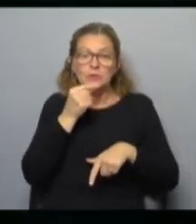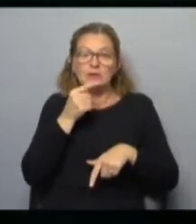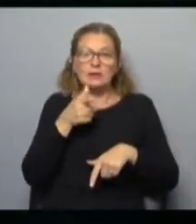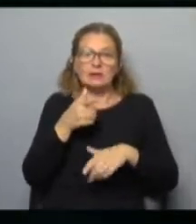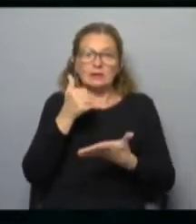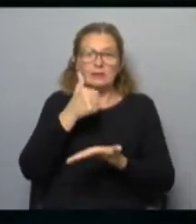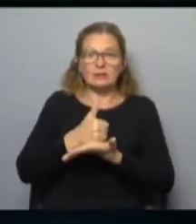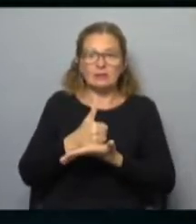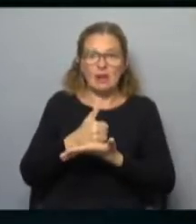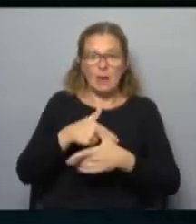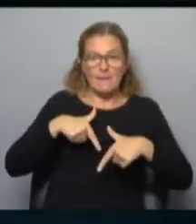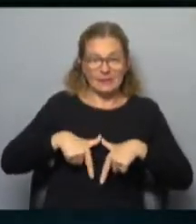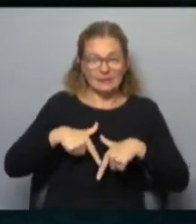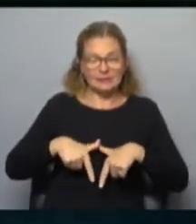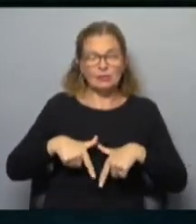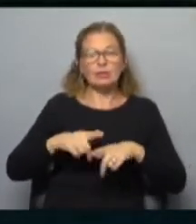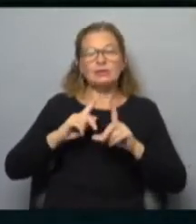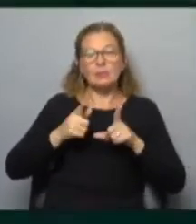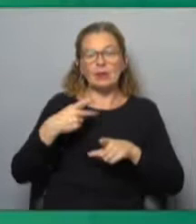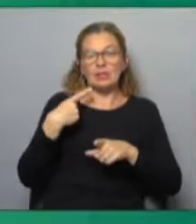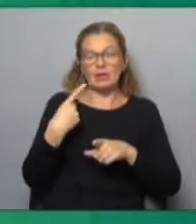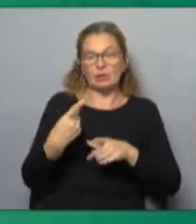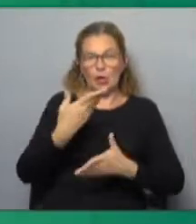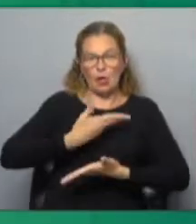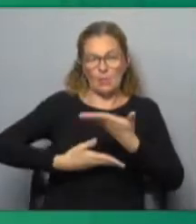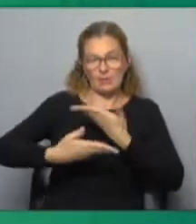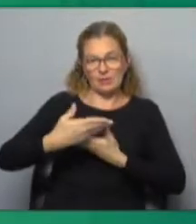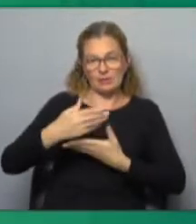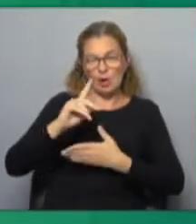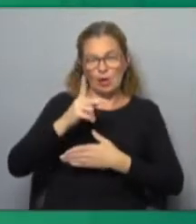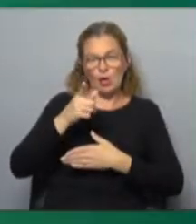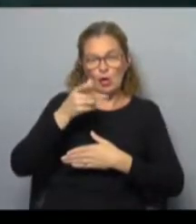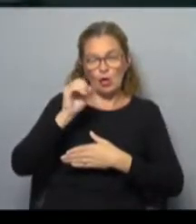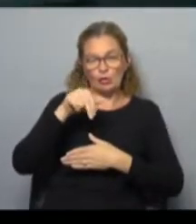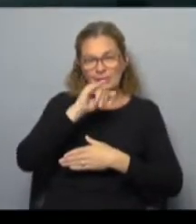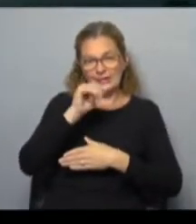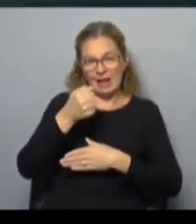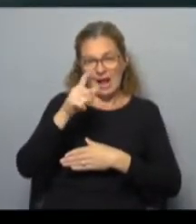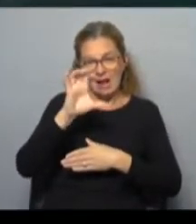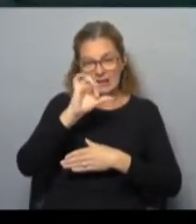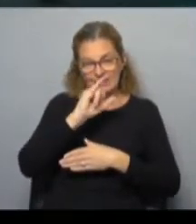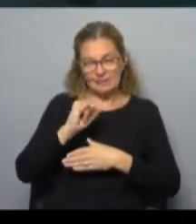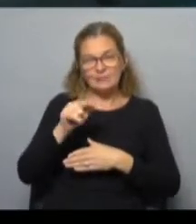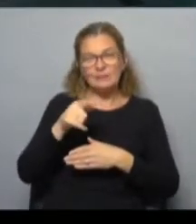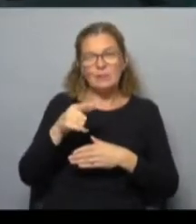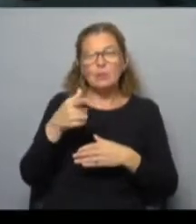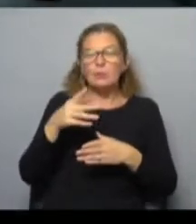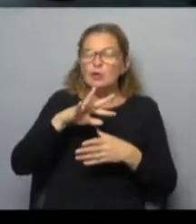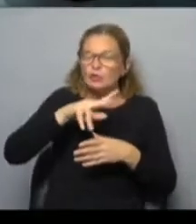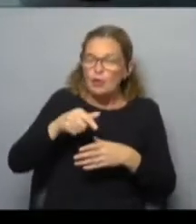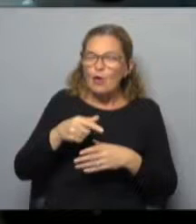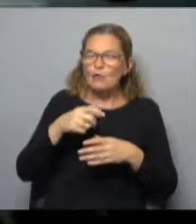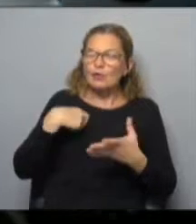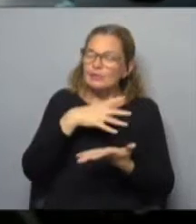en las que estaban el ministro Luis Alberto Ojever y el director de Convivencia Ciudadana, Santiago González. El motivo de la reunión fue por robos y situaciones